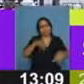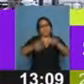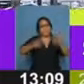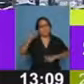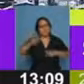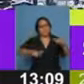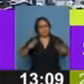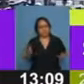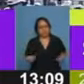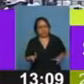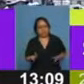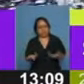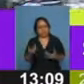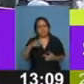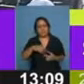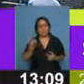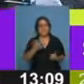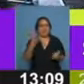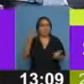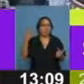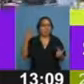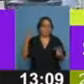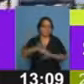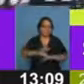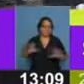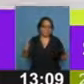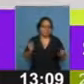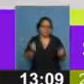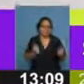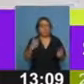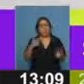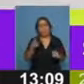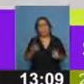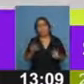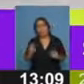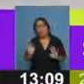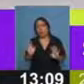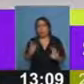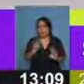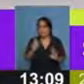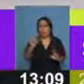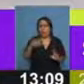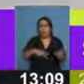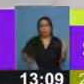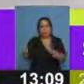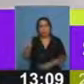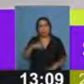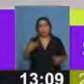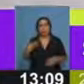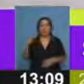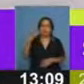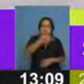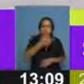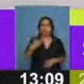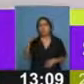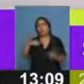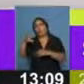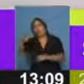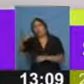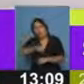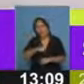ahí creemos que como ya hemos hecho varias, bueno, hay cada vez menos ride. No, la verdad que la gente sigue buscando, no, fui, los traje de otros